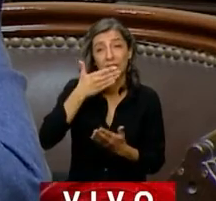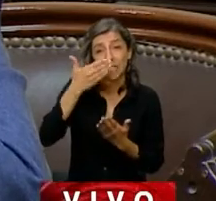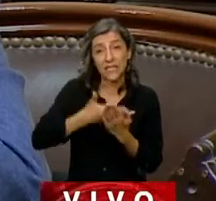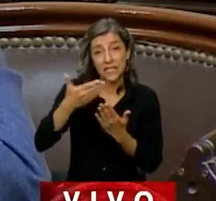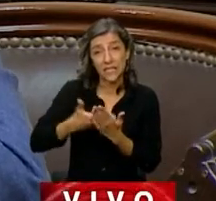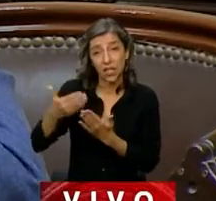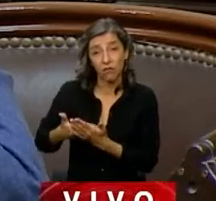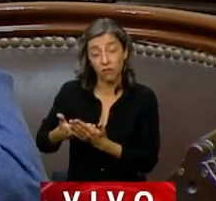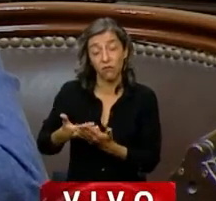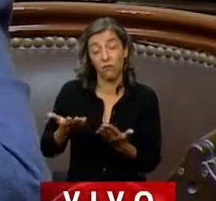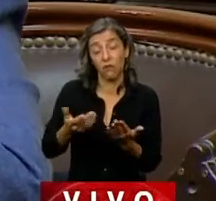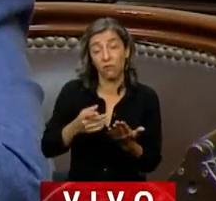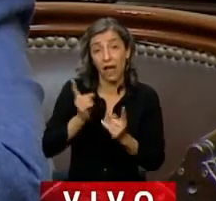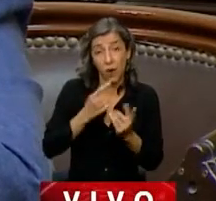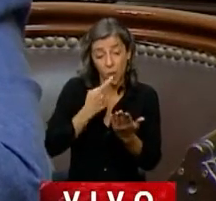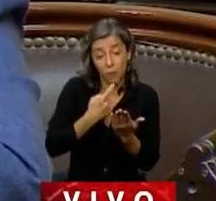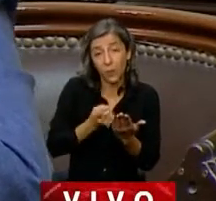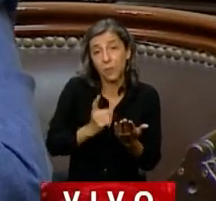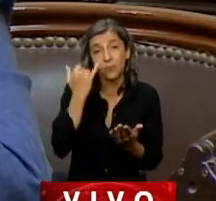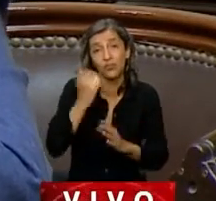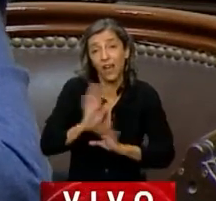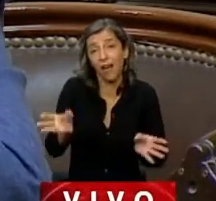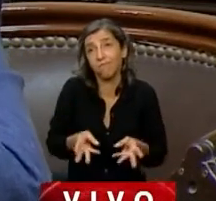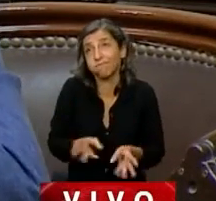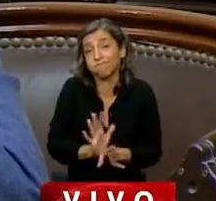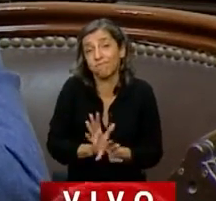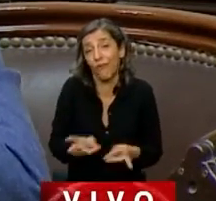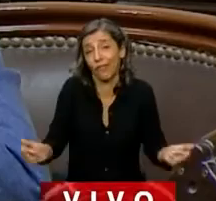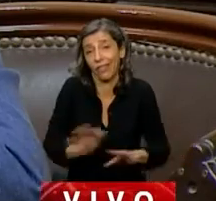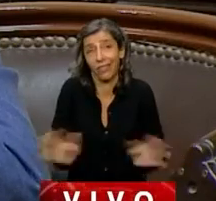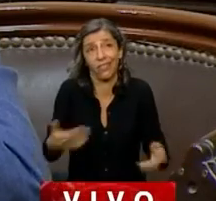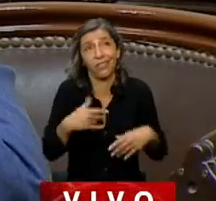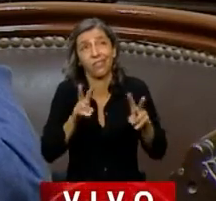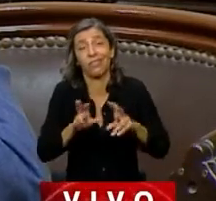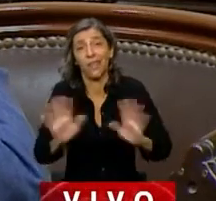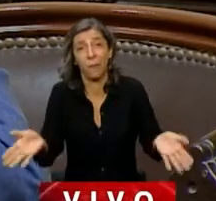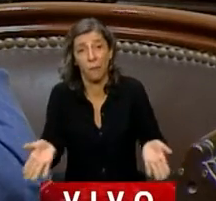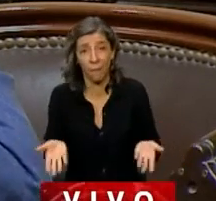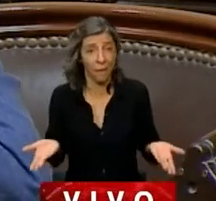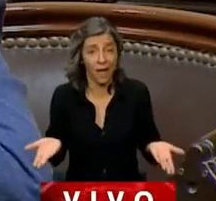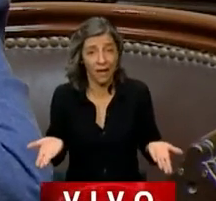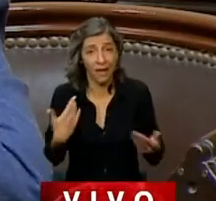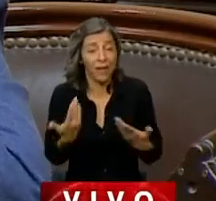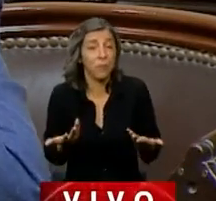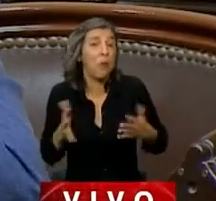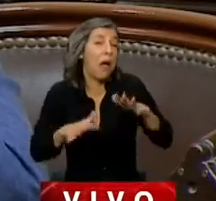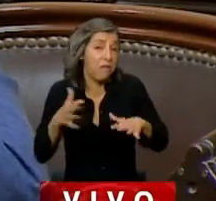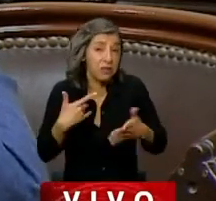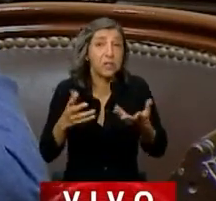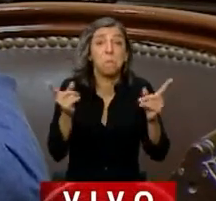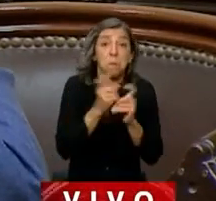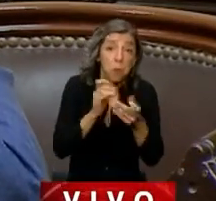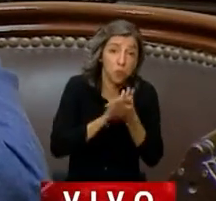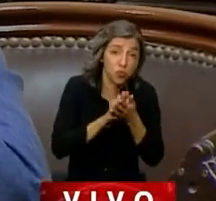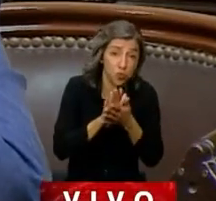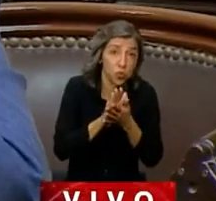muchas de ellas ya eran extemporáneas, de preguntas que fueron superadas por la misma coyuntura, sea porque algún problema se solucionó o sea